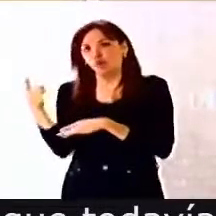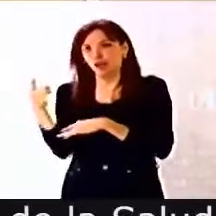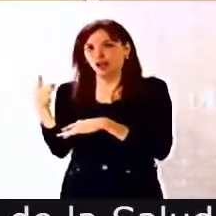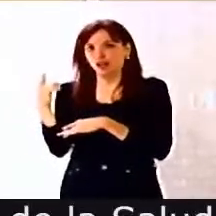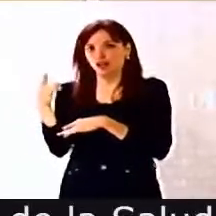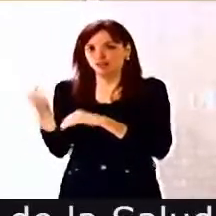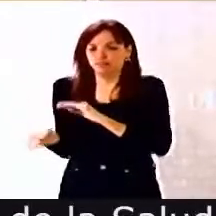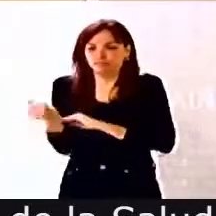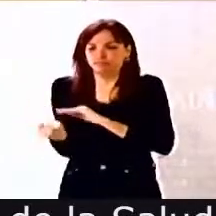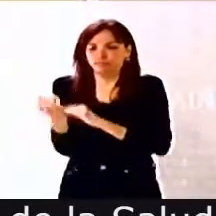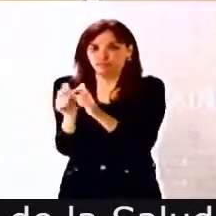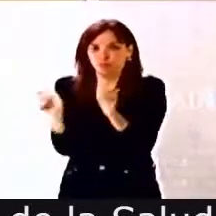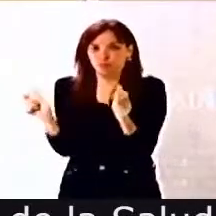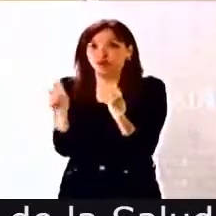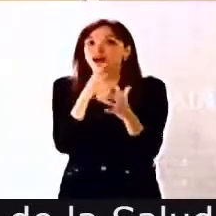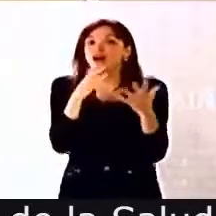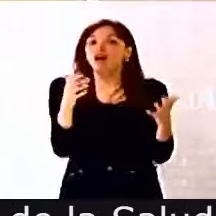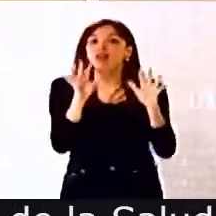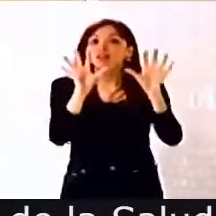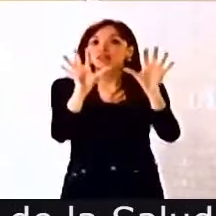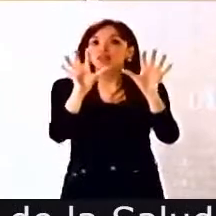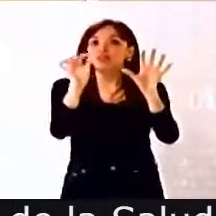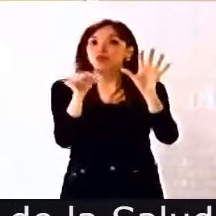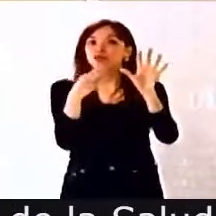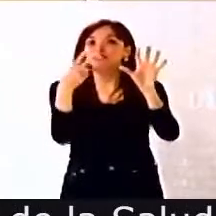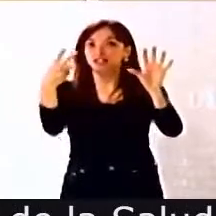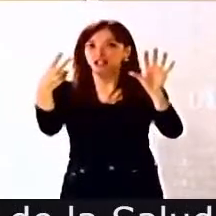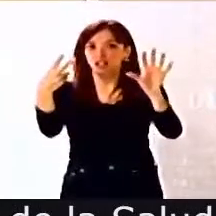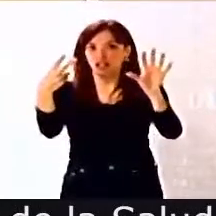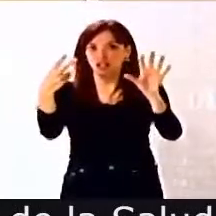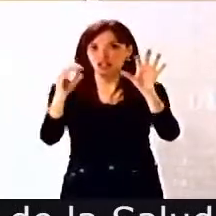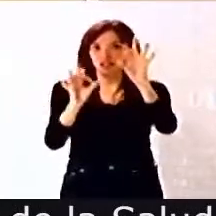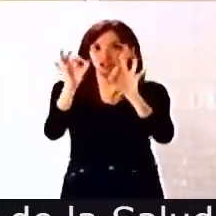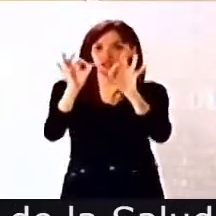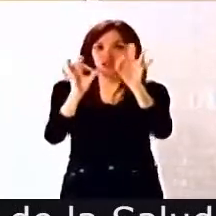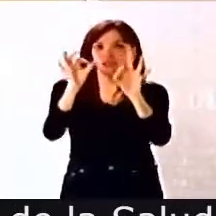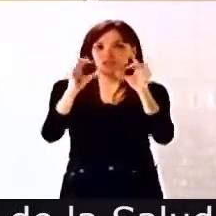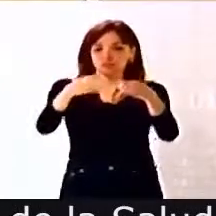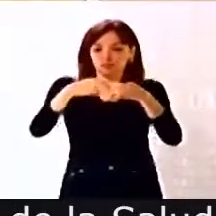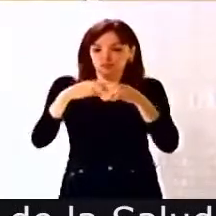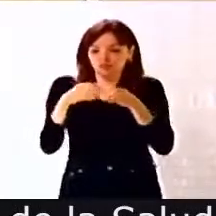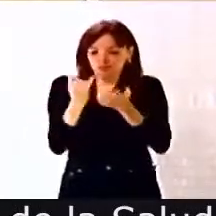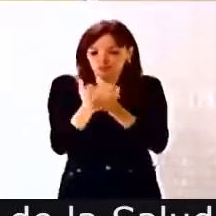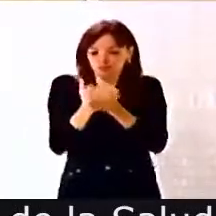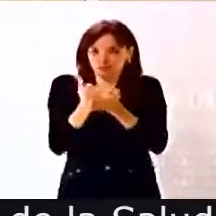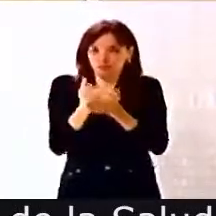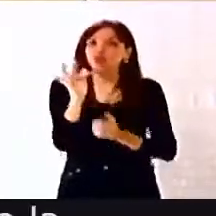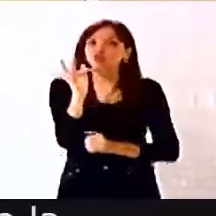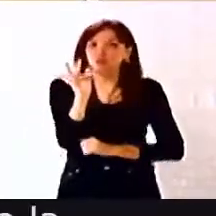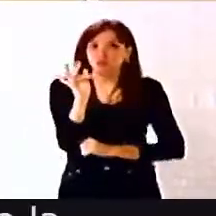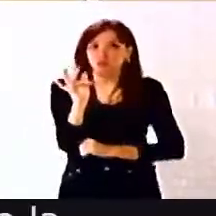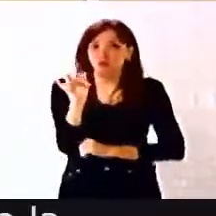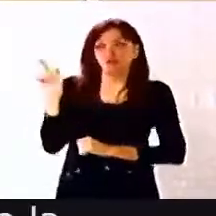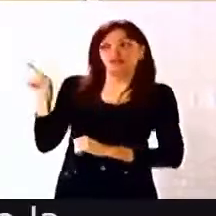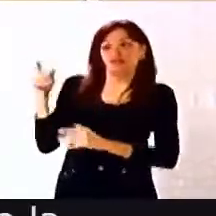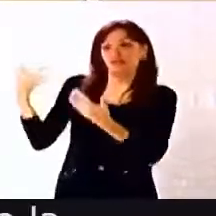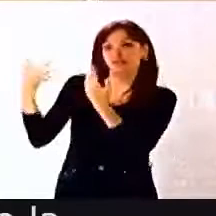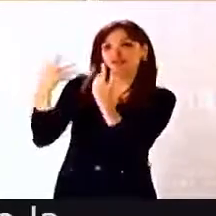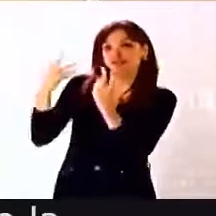positividad de 10,7 en la PCR, cuando la OMS recomienda el 5%,